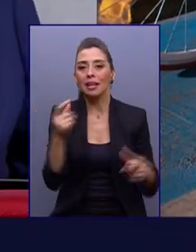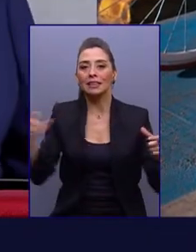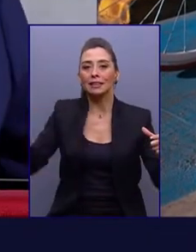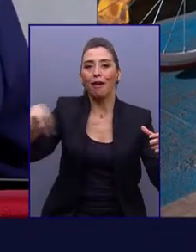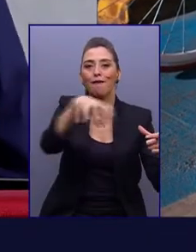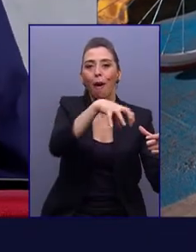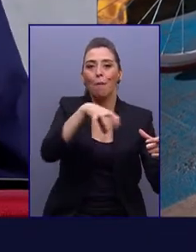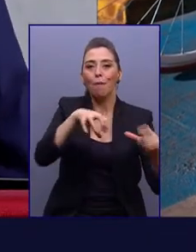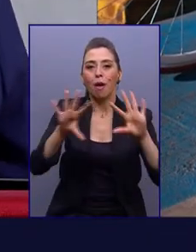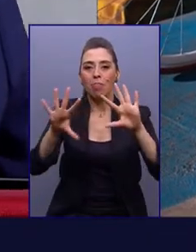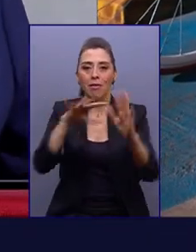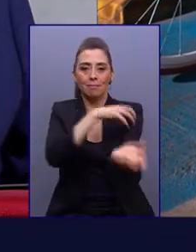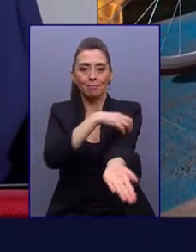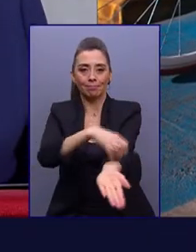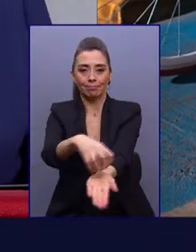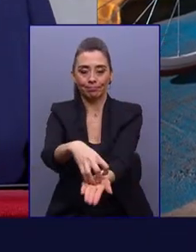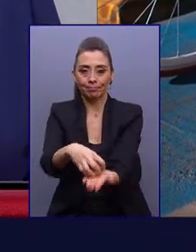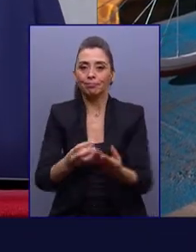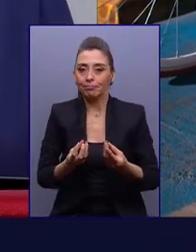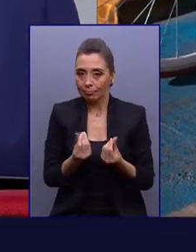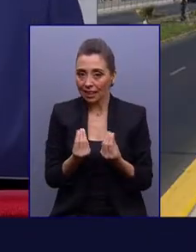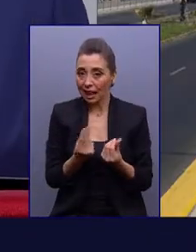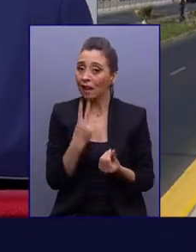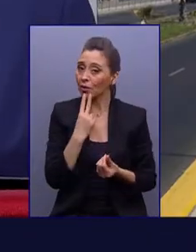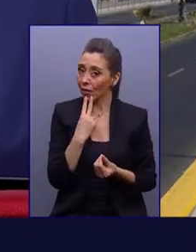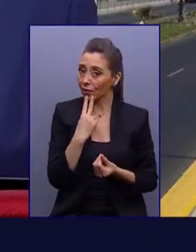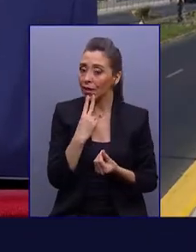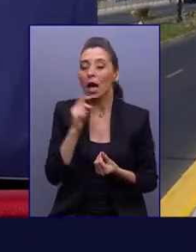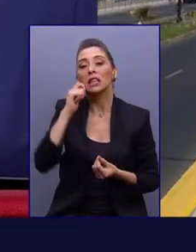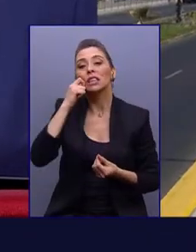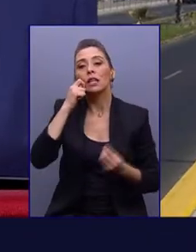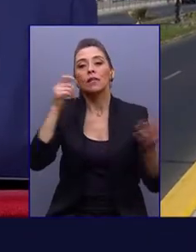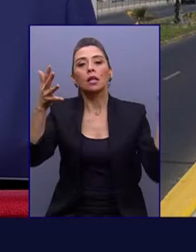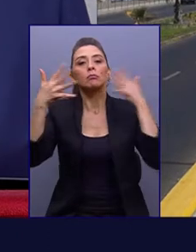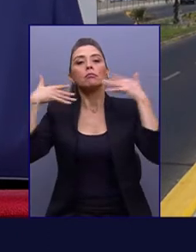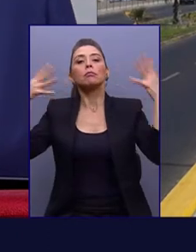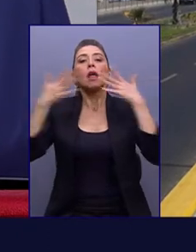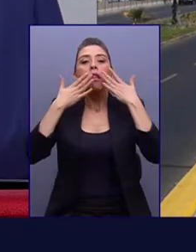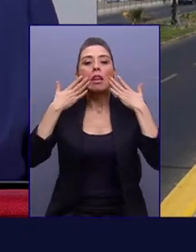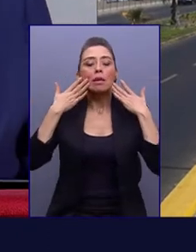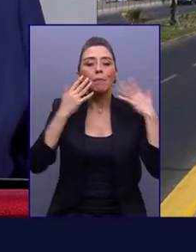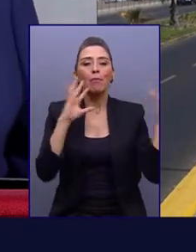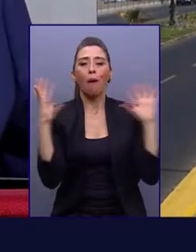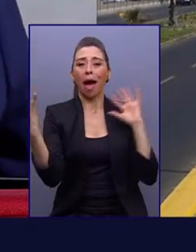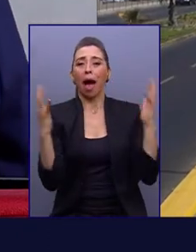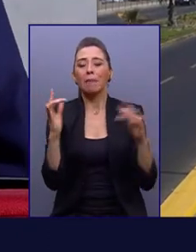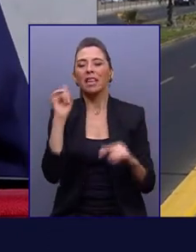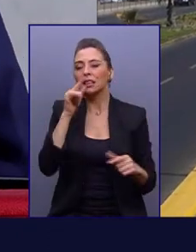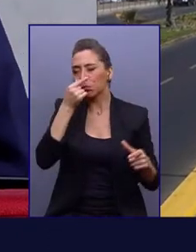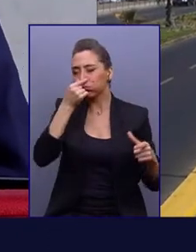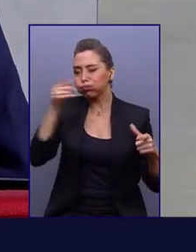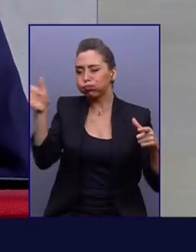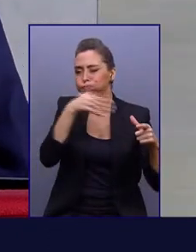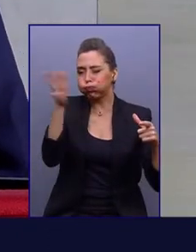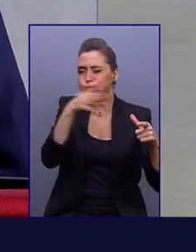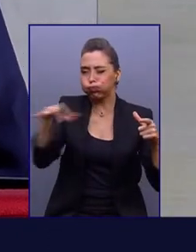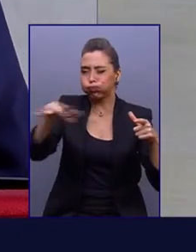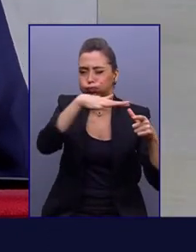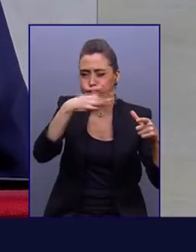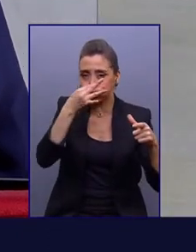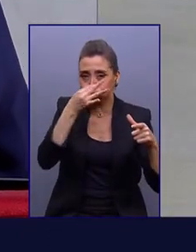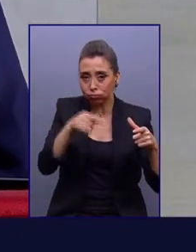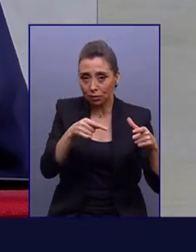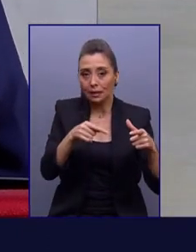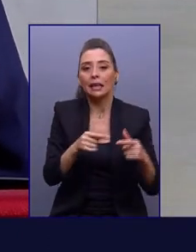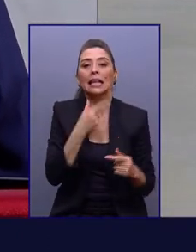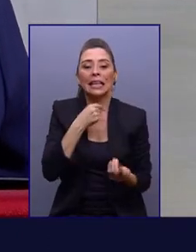10 regiones. La calidad de vida es también aire limpio y un medio ambiente sin contaminación. Y en ese objetivo de avanzar